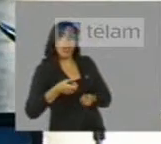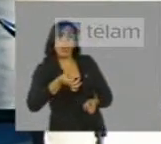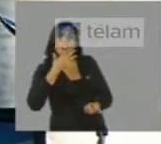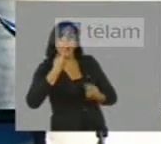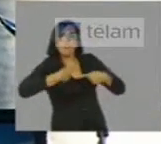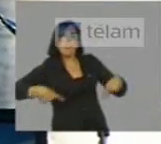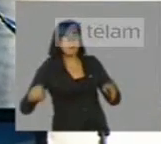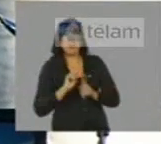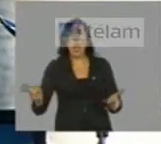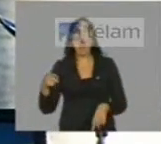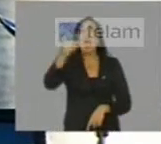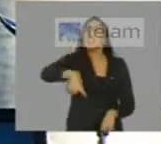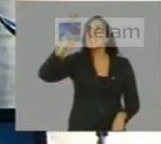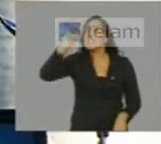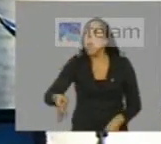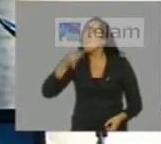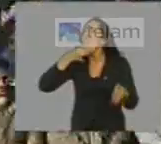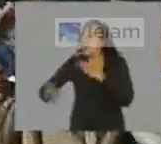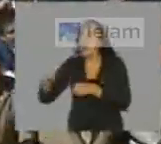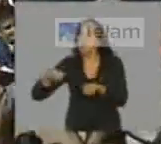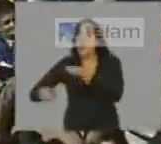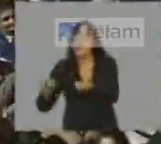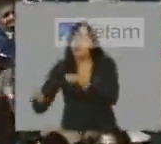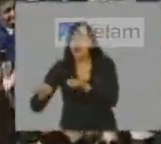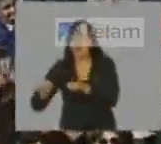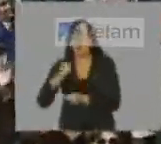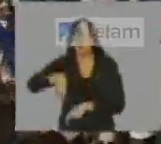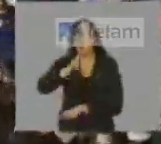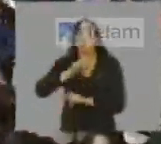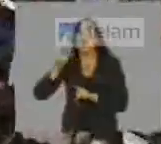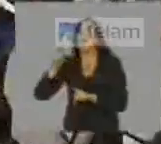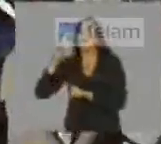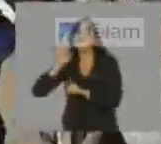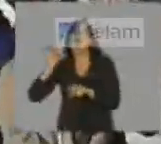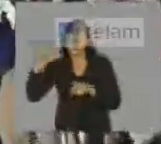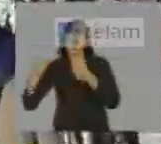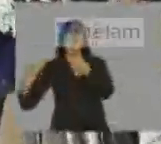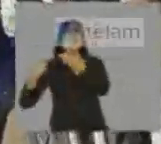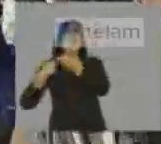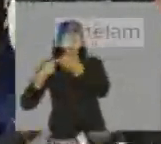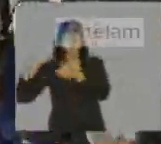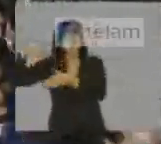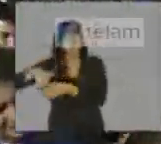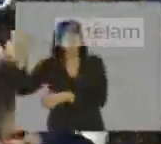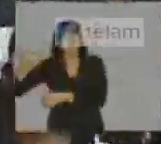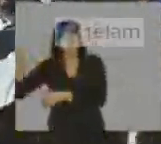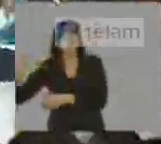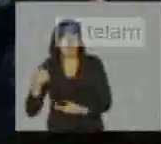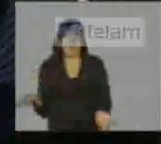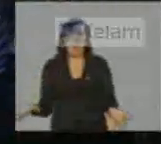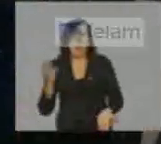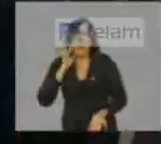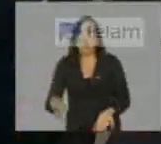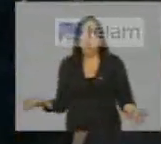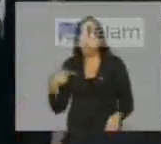los que saben que venden cualquier porquería no hagan nada, o tengan complicidades también, o que se creen